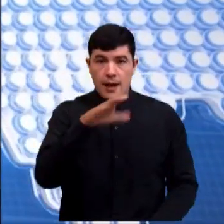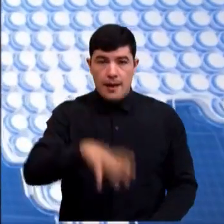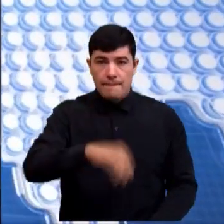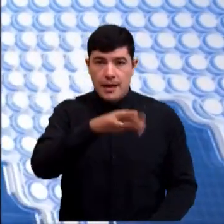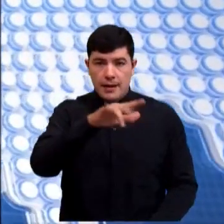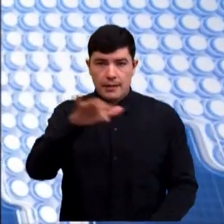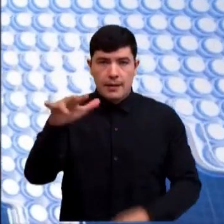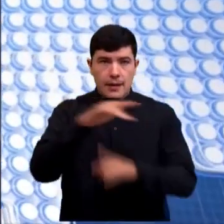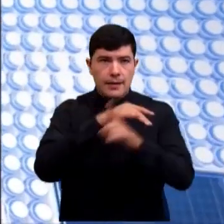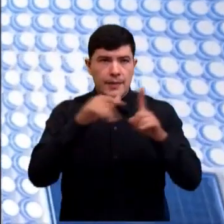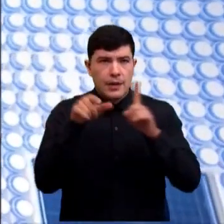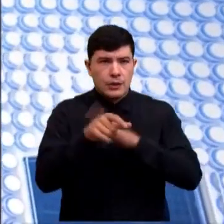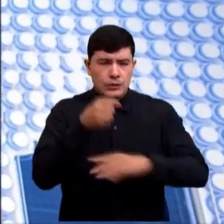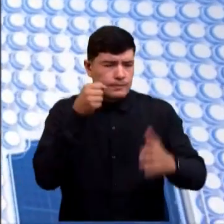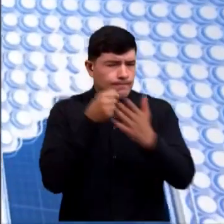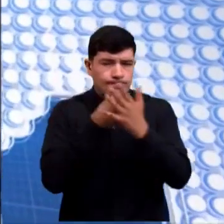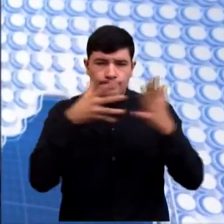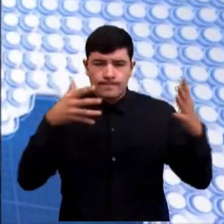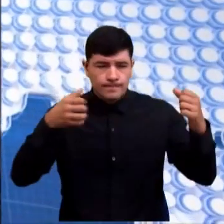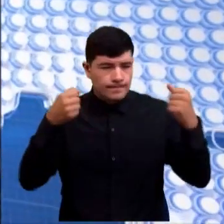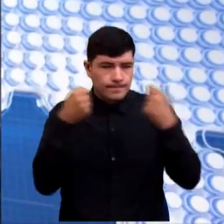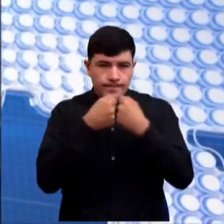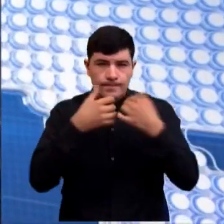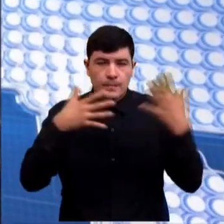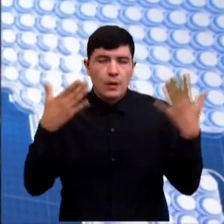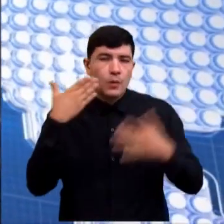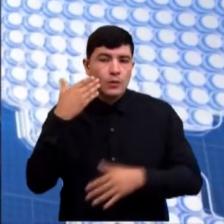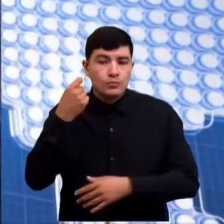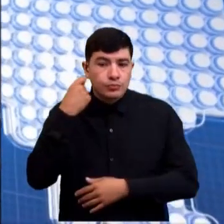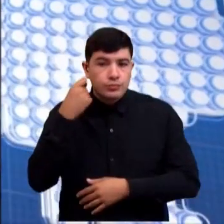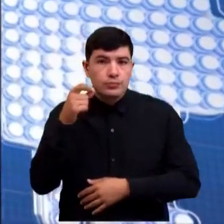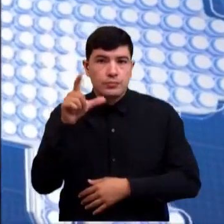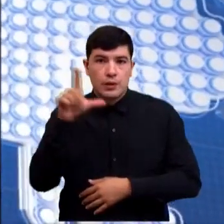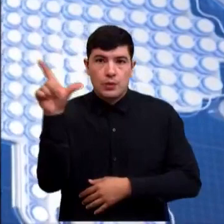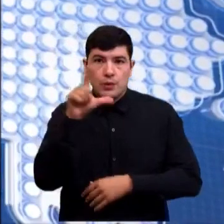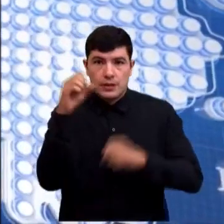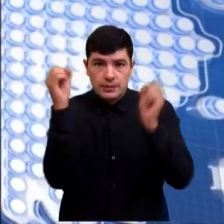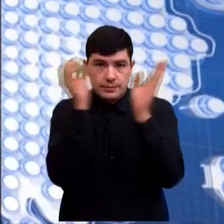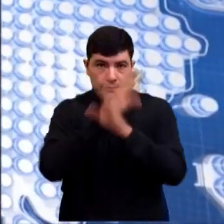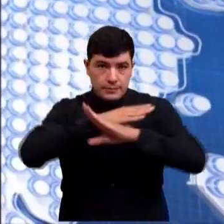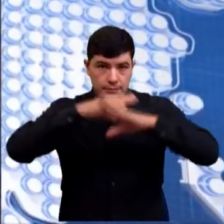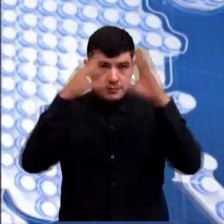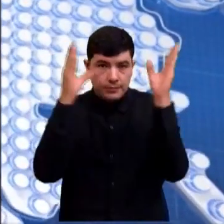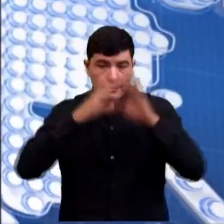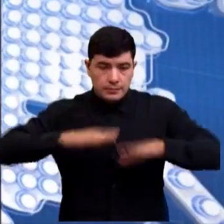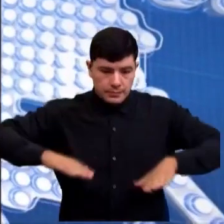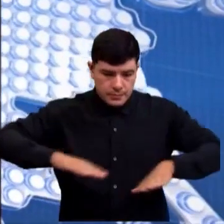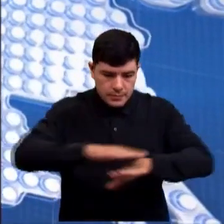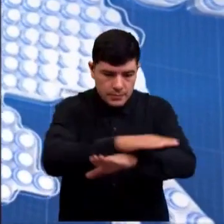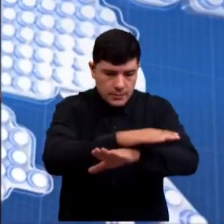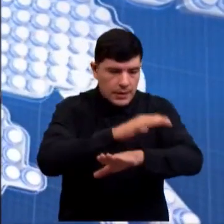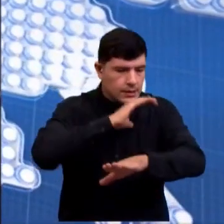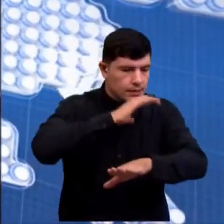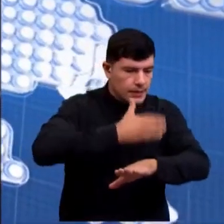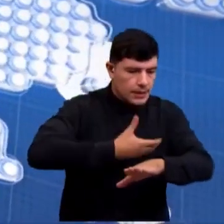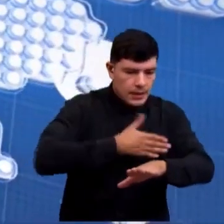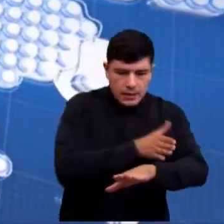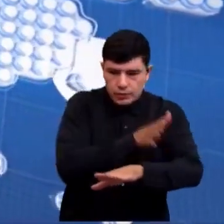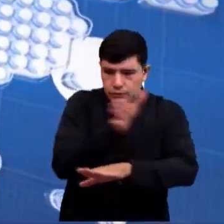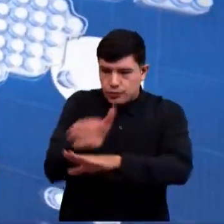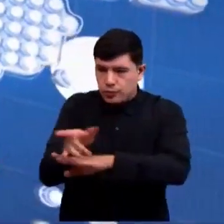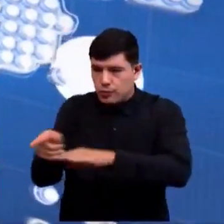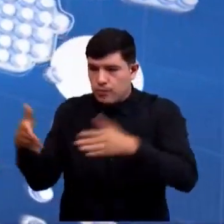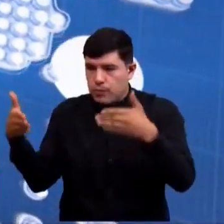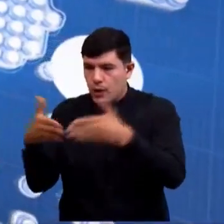siniestro vial que se presentó en la madrugada de este lunes. Esto en el cruce que comunica a Cimitarra con Puerto Araújo y que dejó